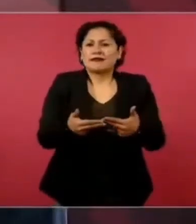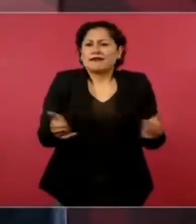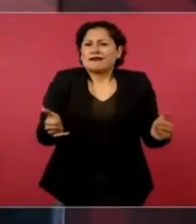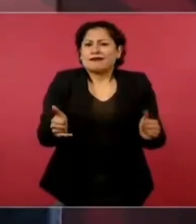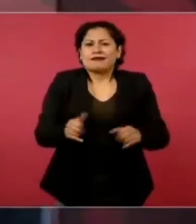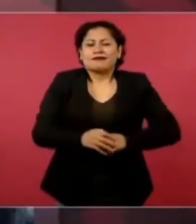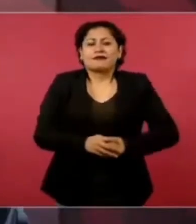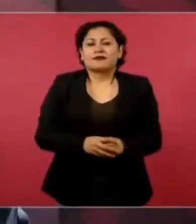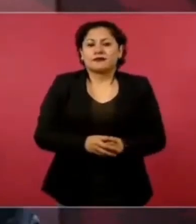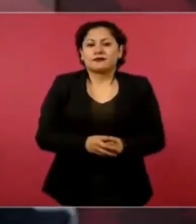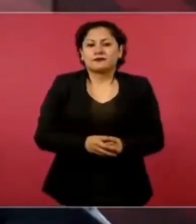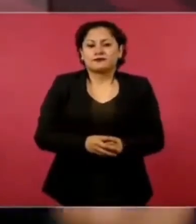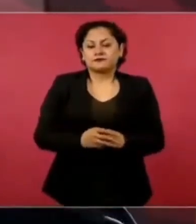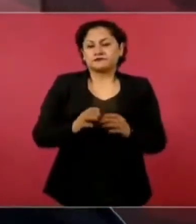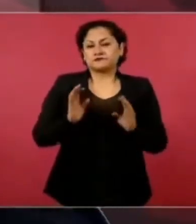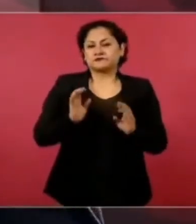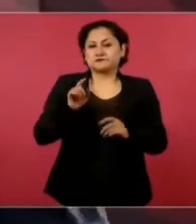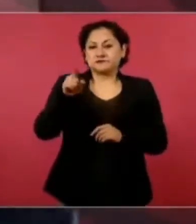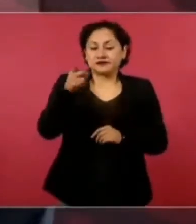que Loret